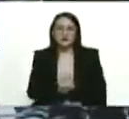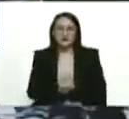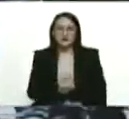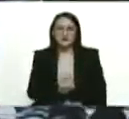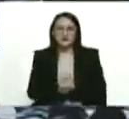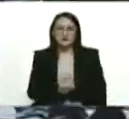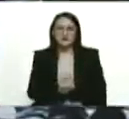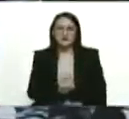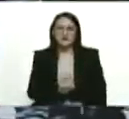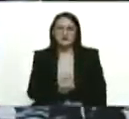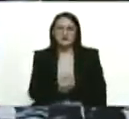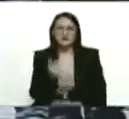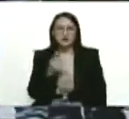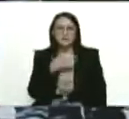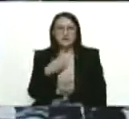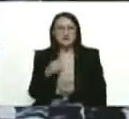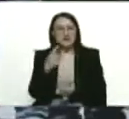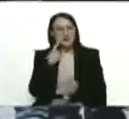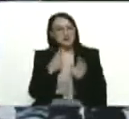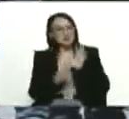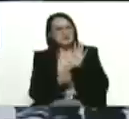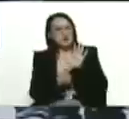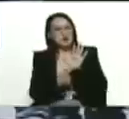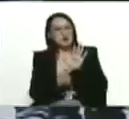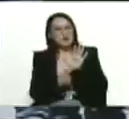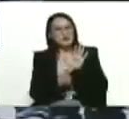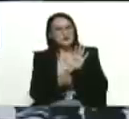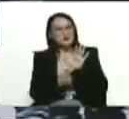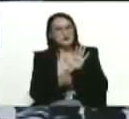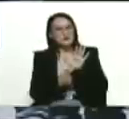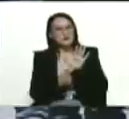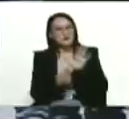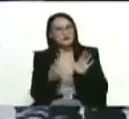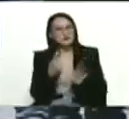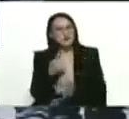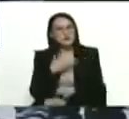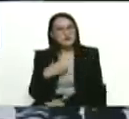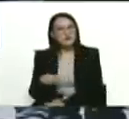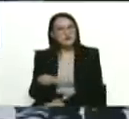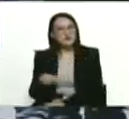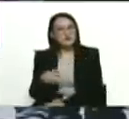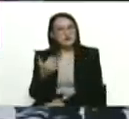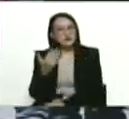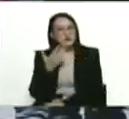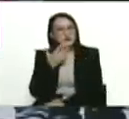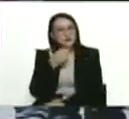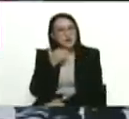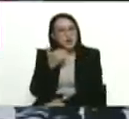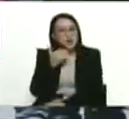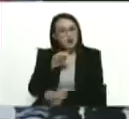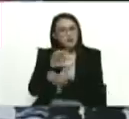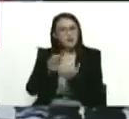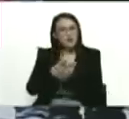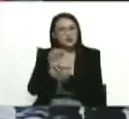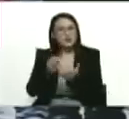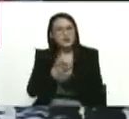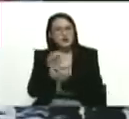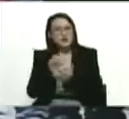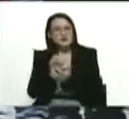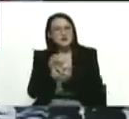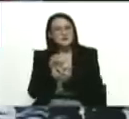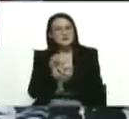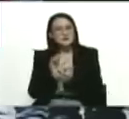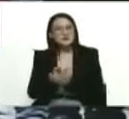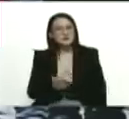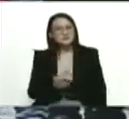que siempre están allí para dar la cara. Son los que siempre están allí cuando hay un problema. No, que no llegó